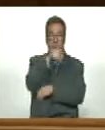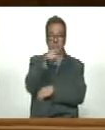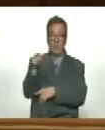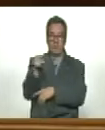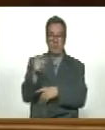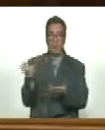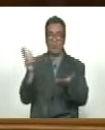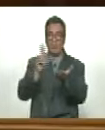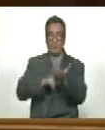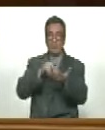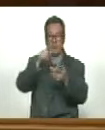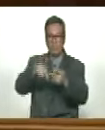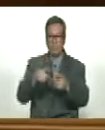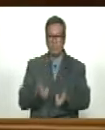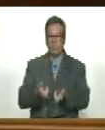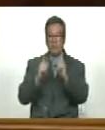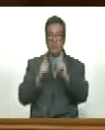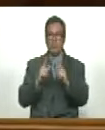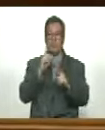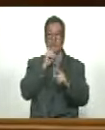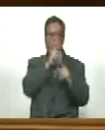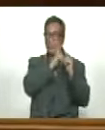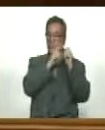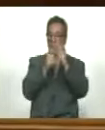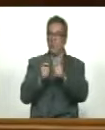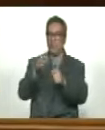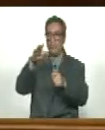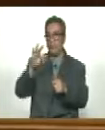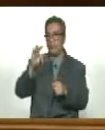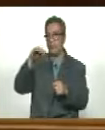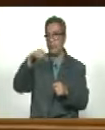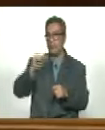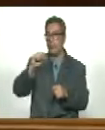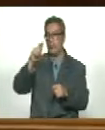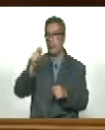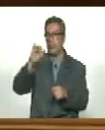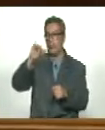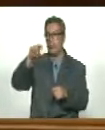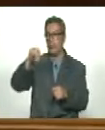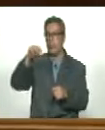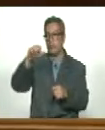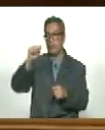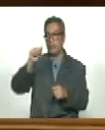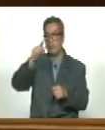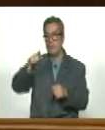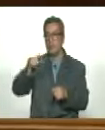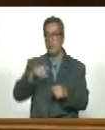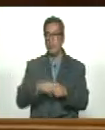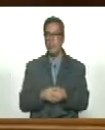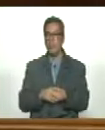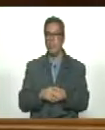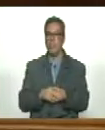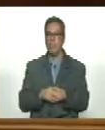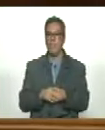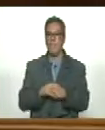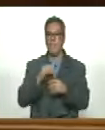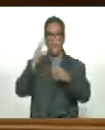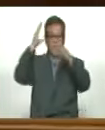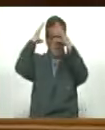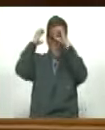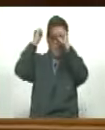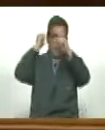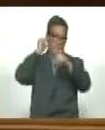diputados que estén de acuerdo en aprobar la autorización del nombramiento de la ciudadana Fátima Yesenia Fernández Juárez como